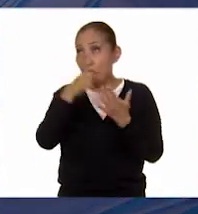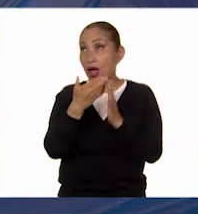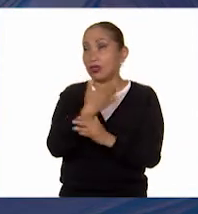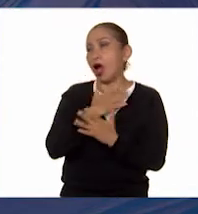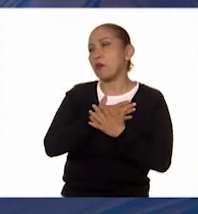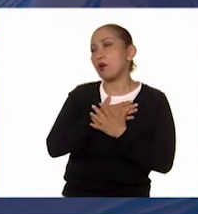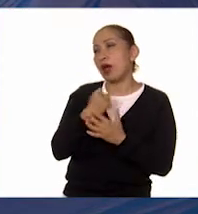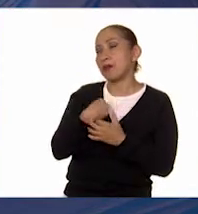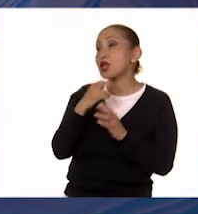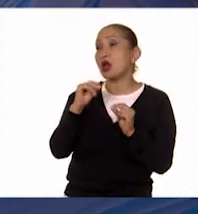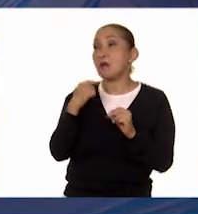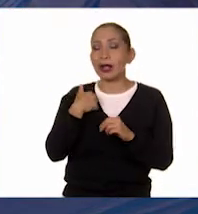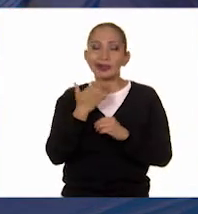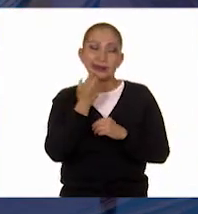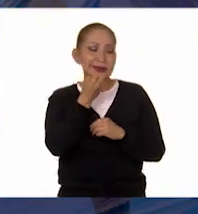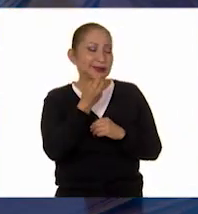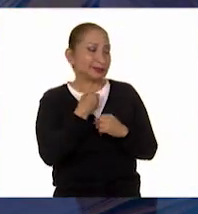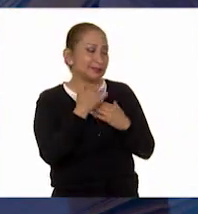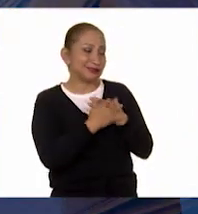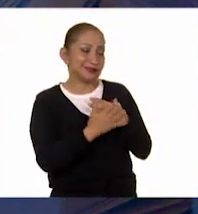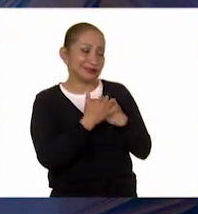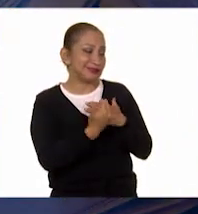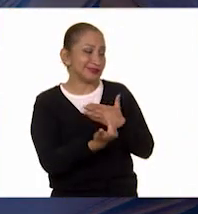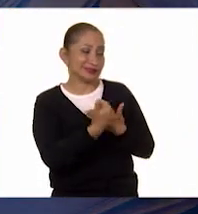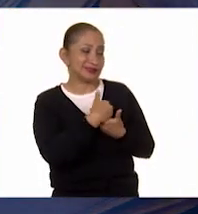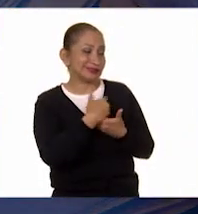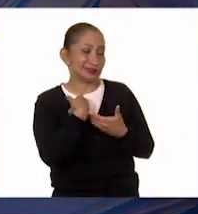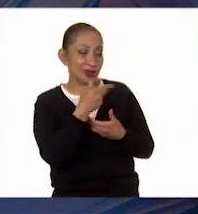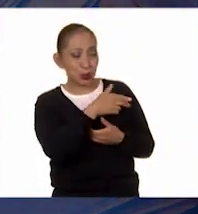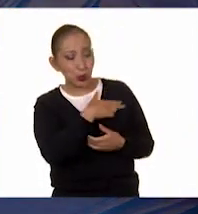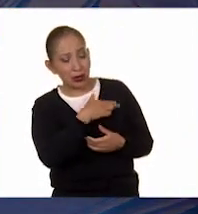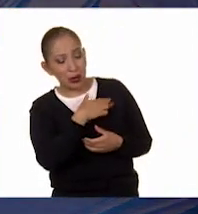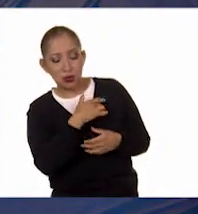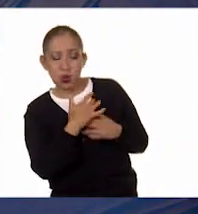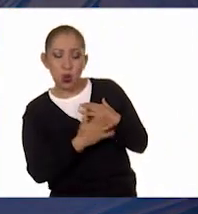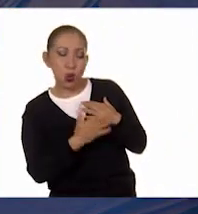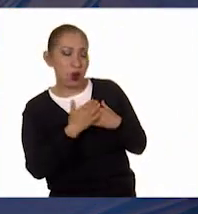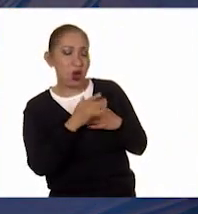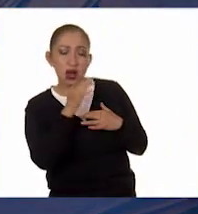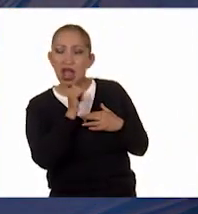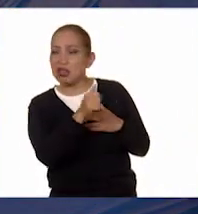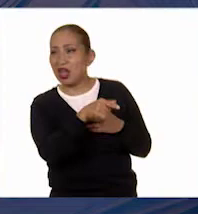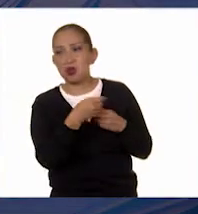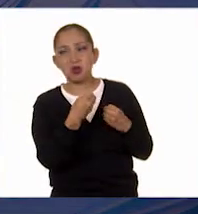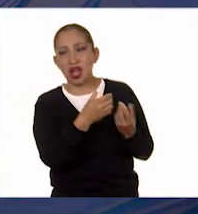entonces, sino por la compasión que despertaba el intruso, el huérfano, el sin derecho a nada.